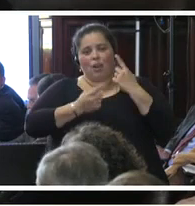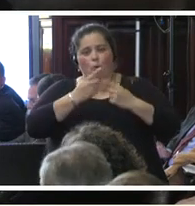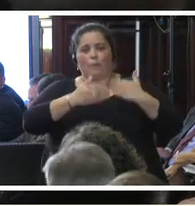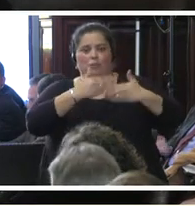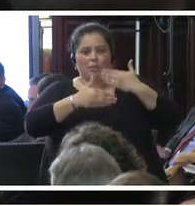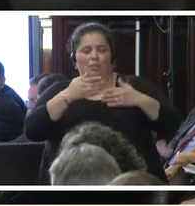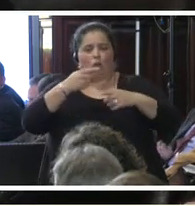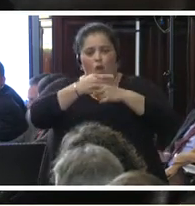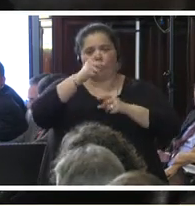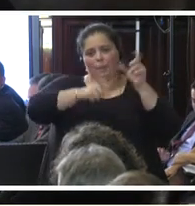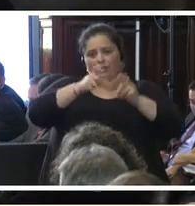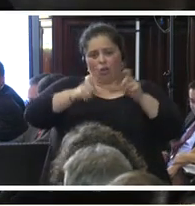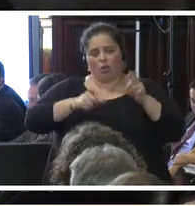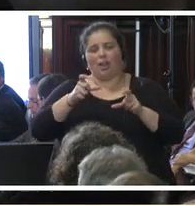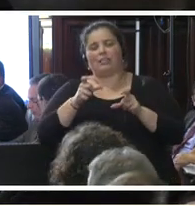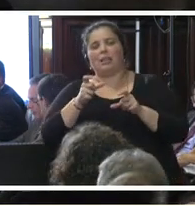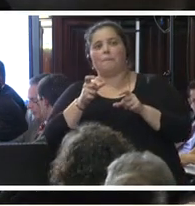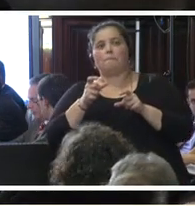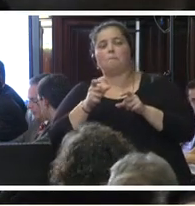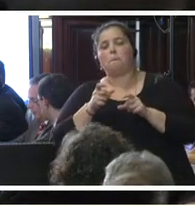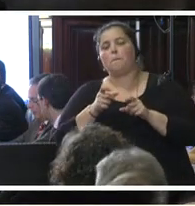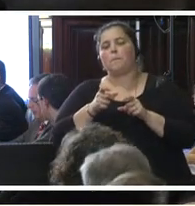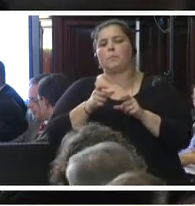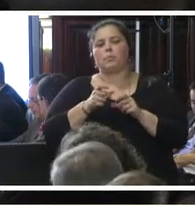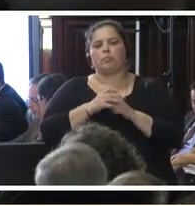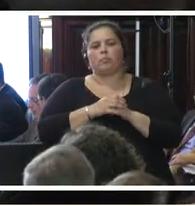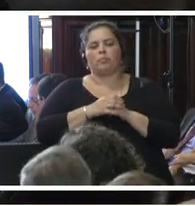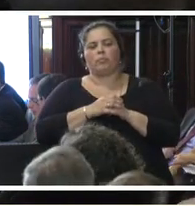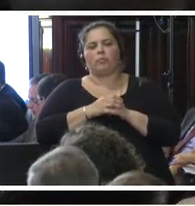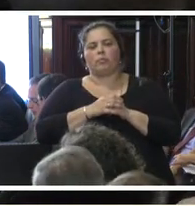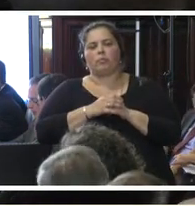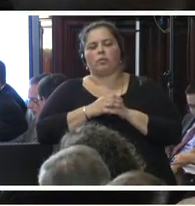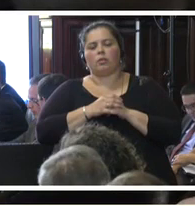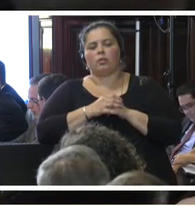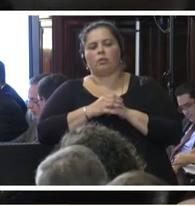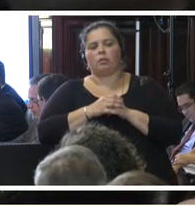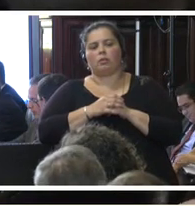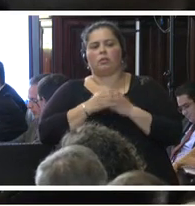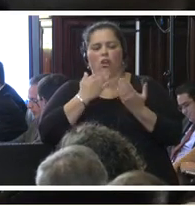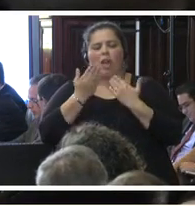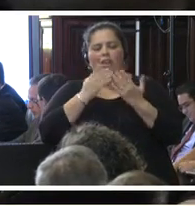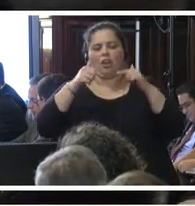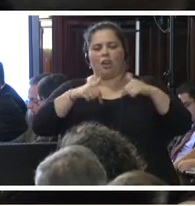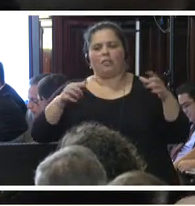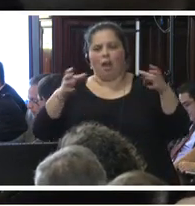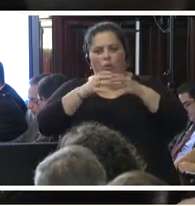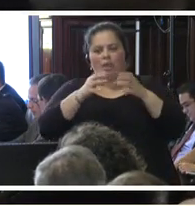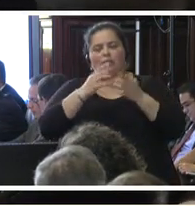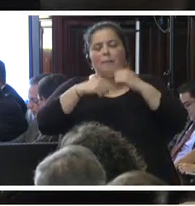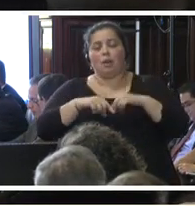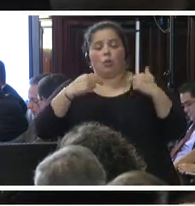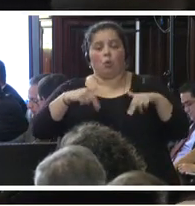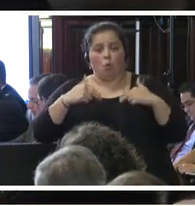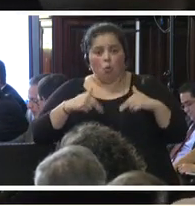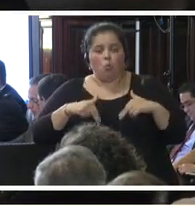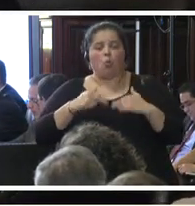que lleguen a desplegar las conductas a que hacen referencia en esta audiencia. Además, nunca, pero nunca